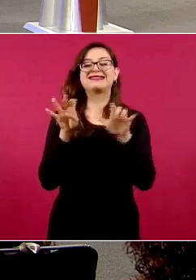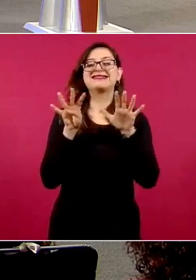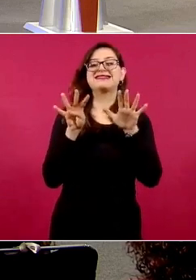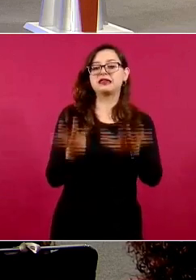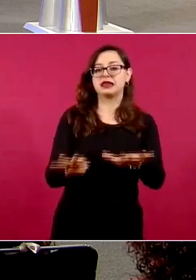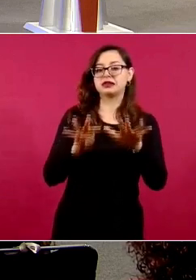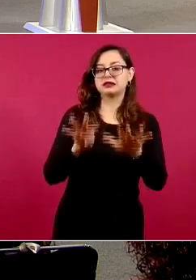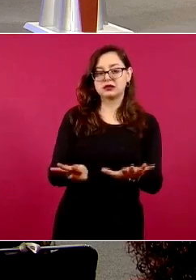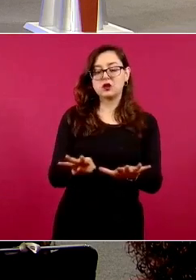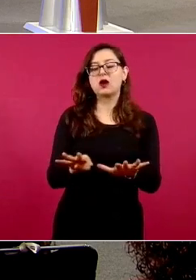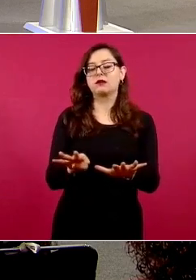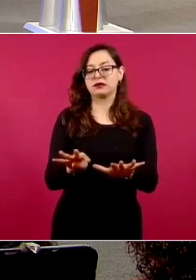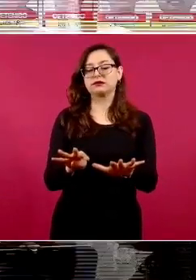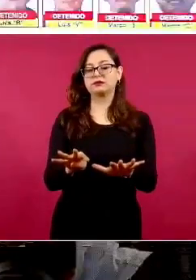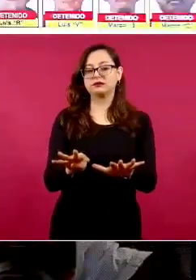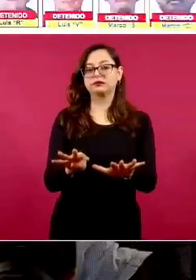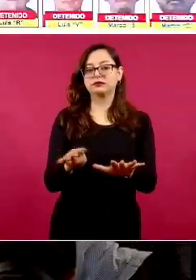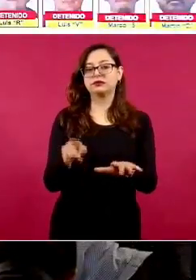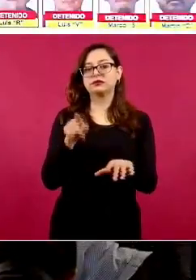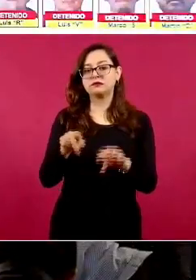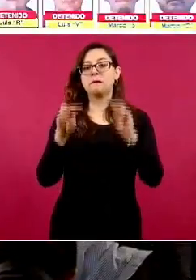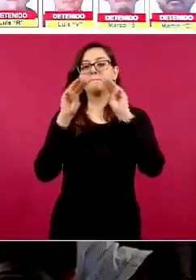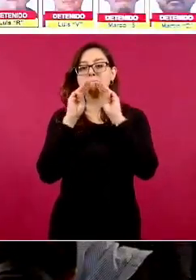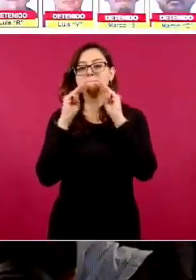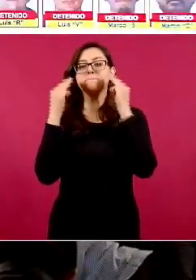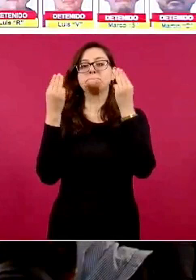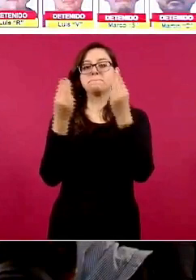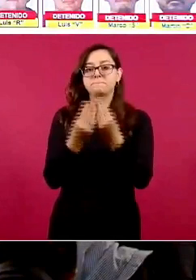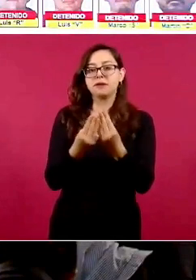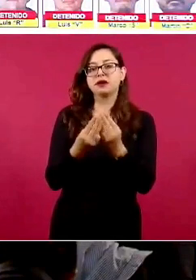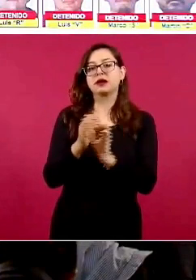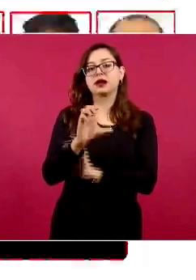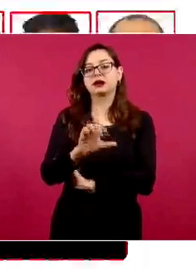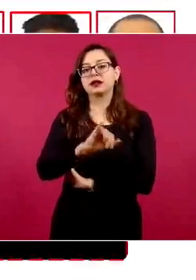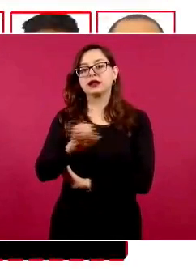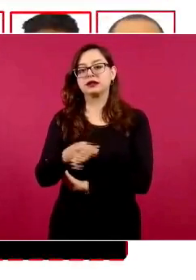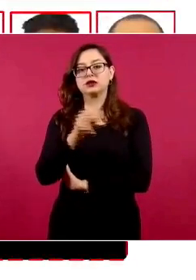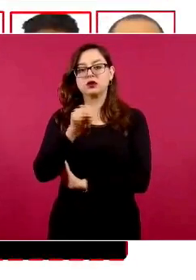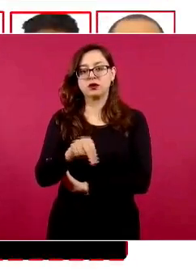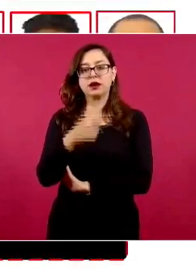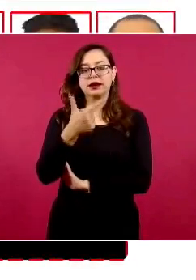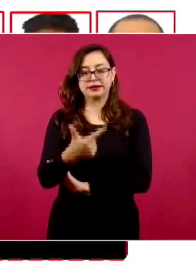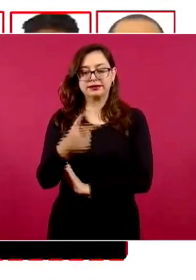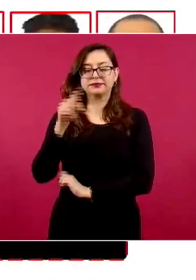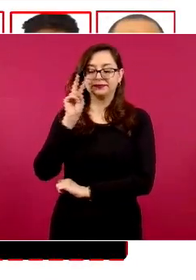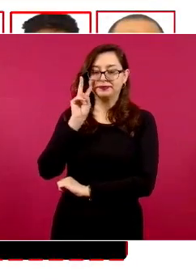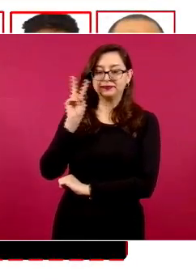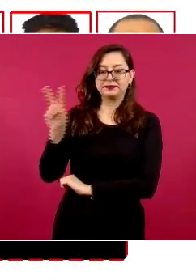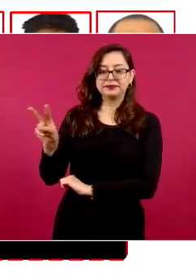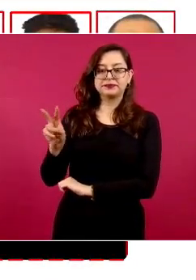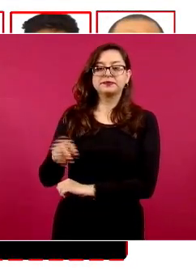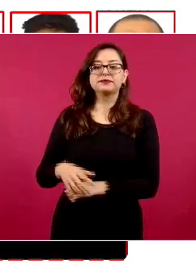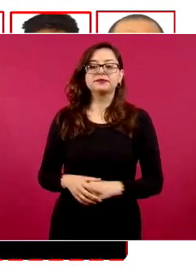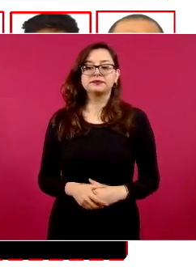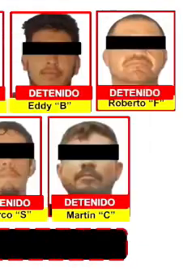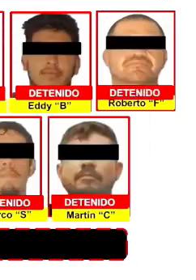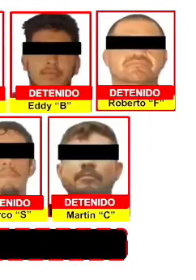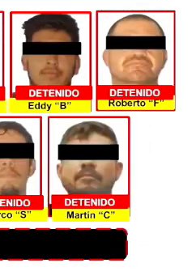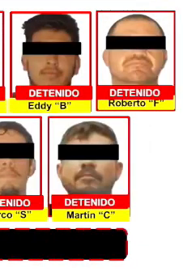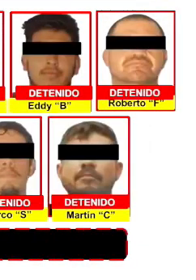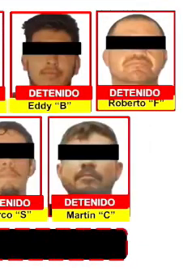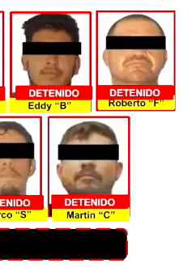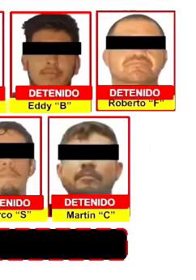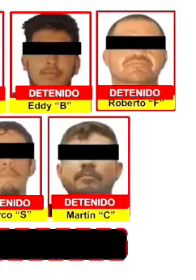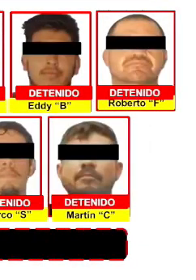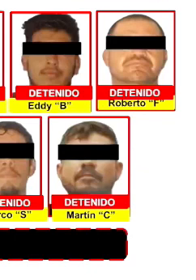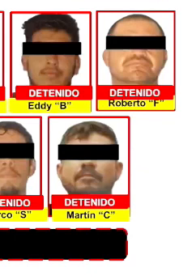personas de la organización delictiva Cártel Jalisco Nueva Generación, por diferentes delitos como acopio de armas